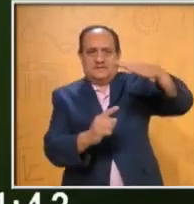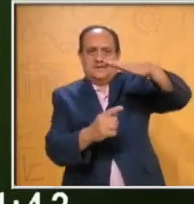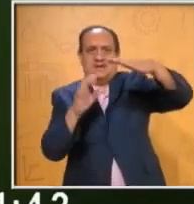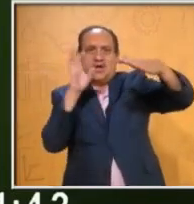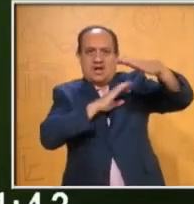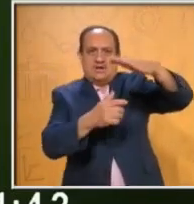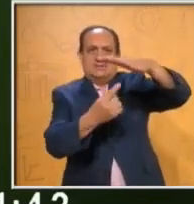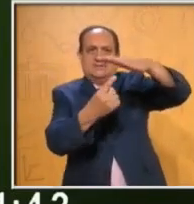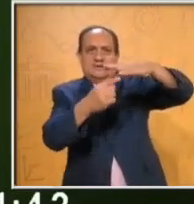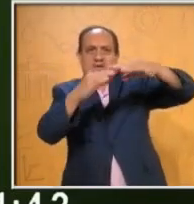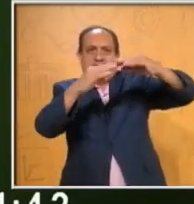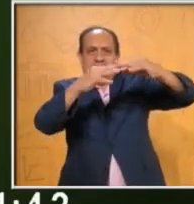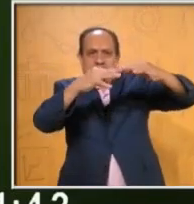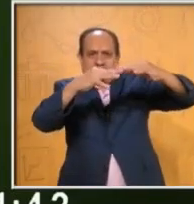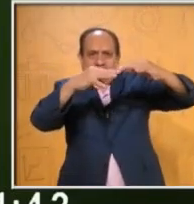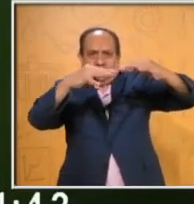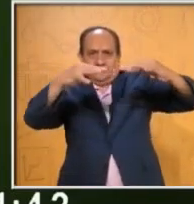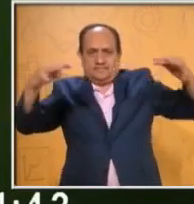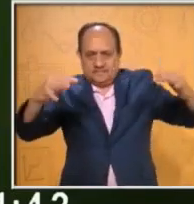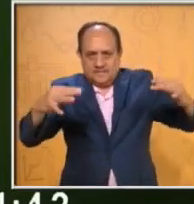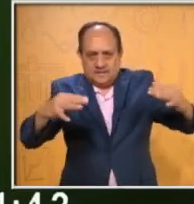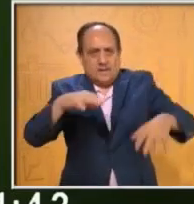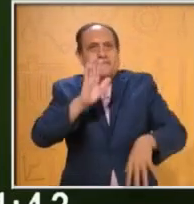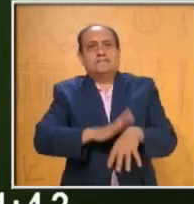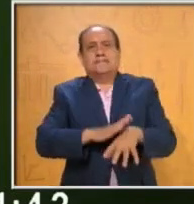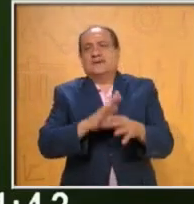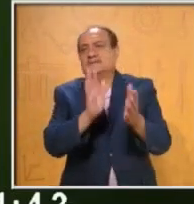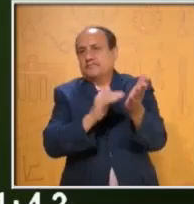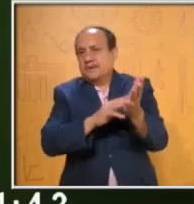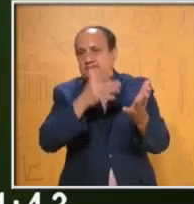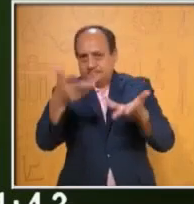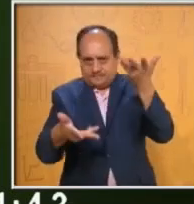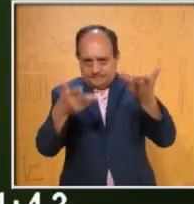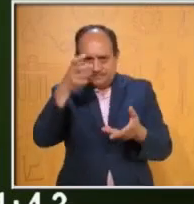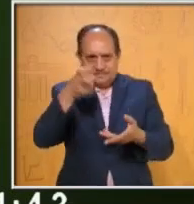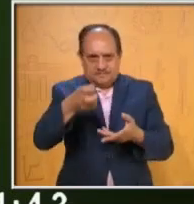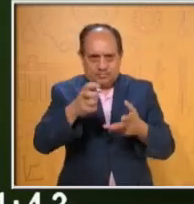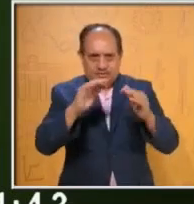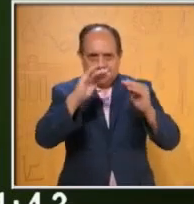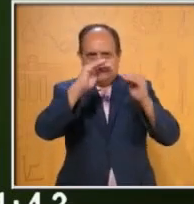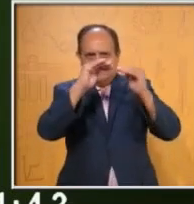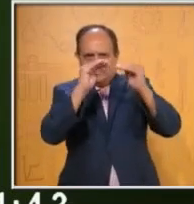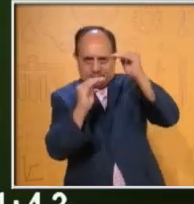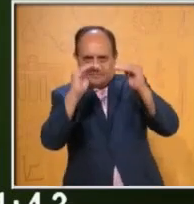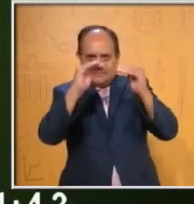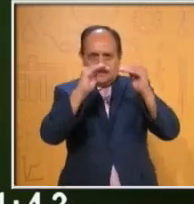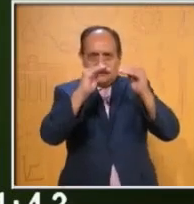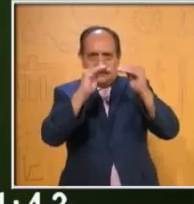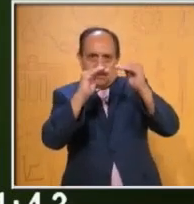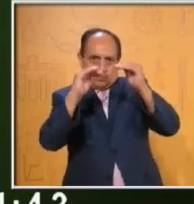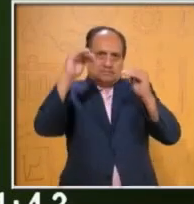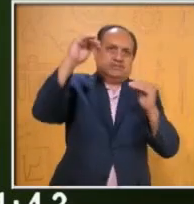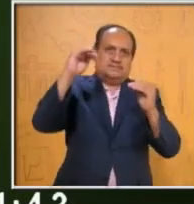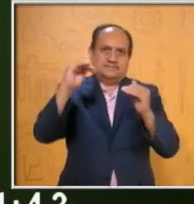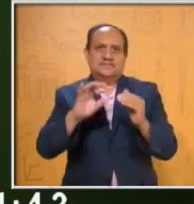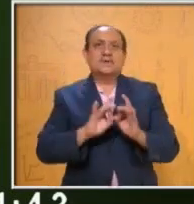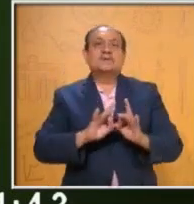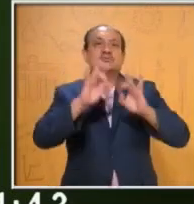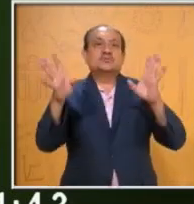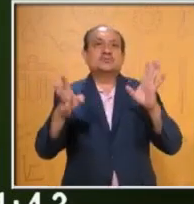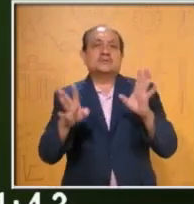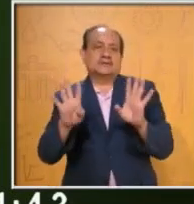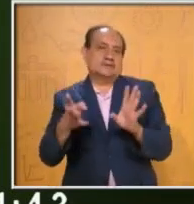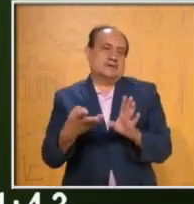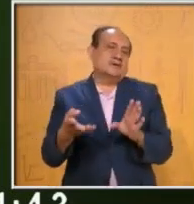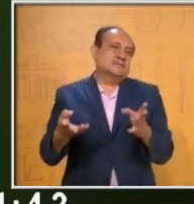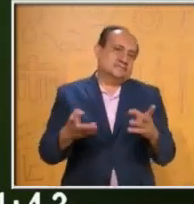Su dilatación es mayor que la del papel. Por ese motivo se curvea, o sea, hacia arriba. Sucede lo contrario con